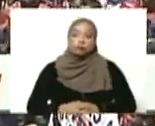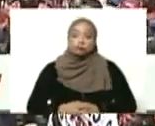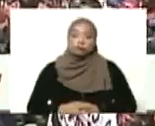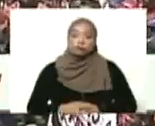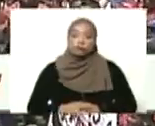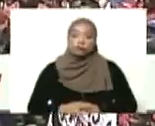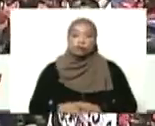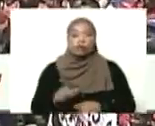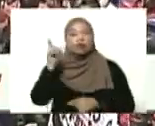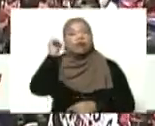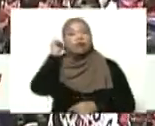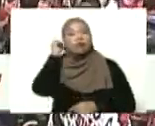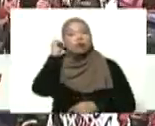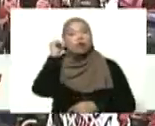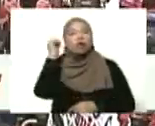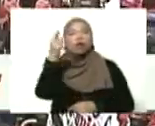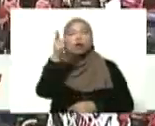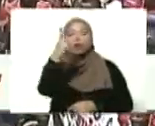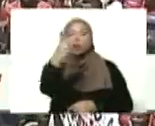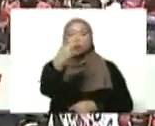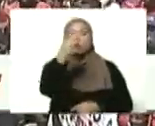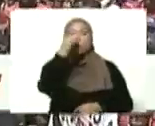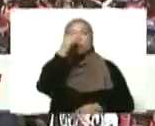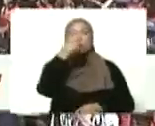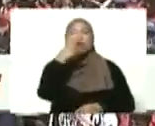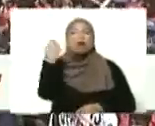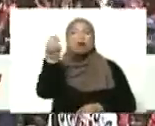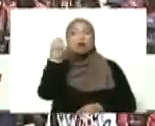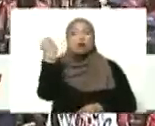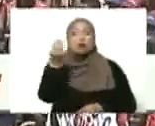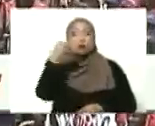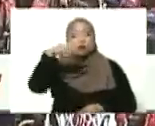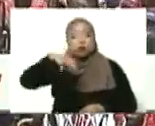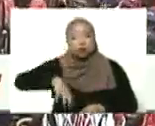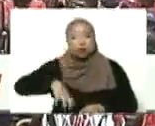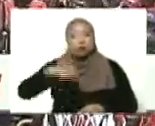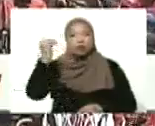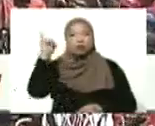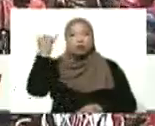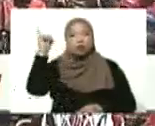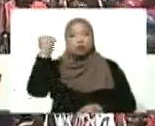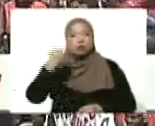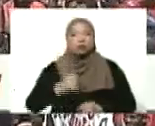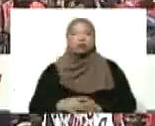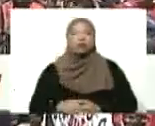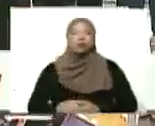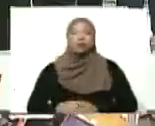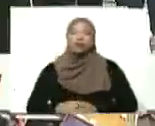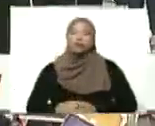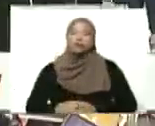Paola y Diego, de la JPSUV, de aquí del Estado, Yaracuy.